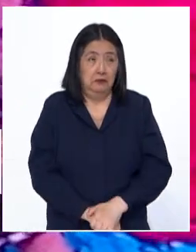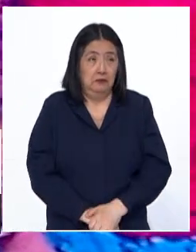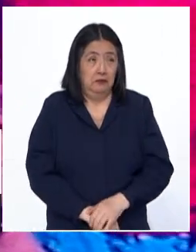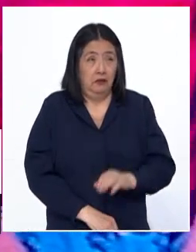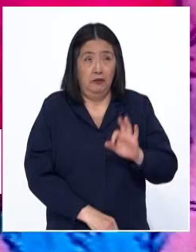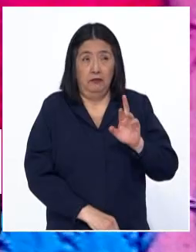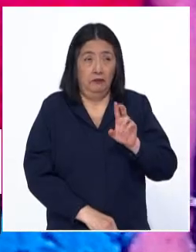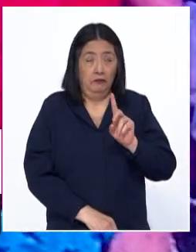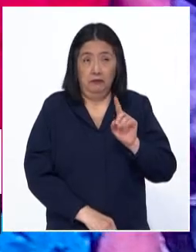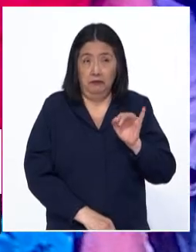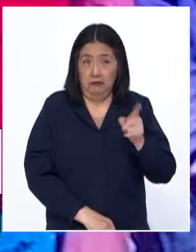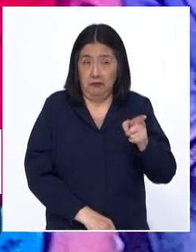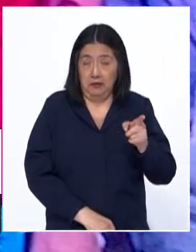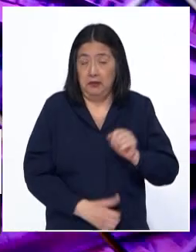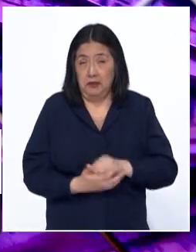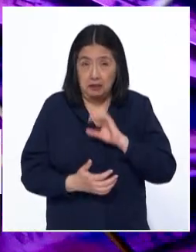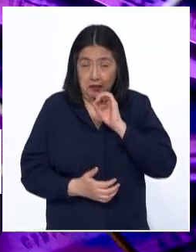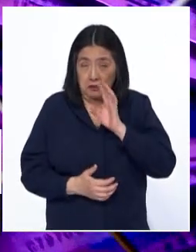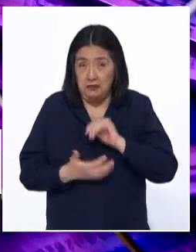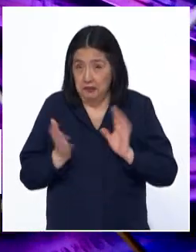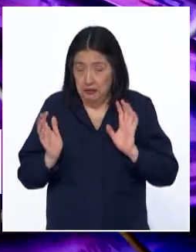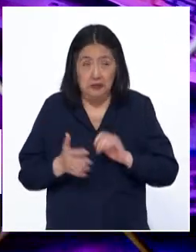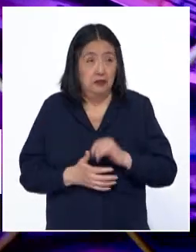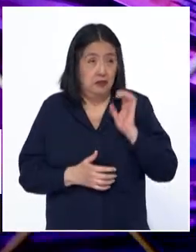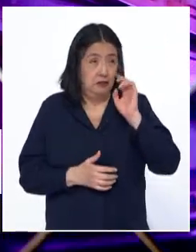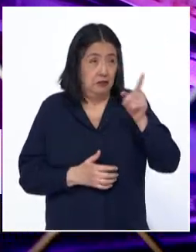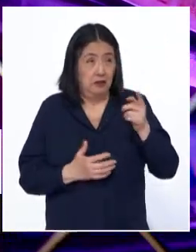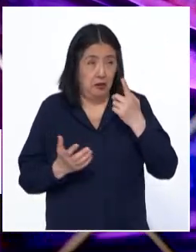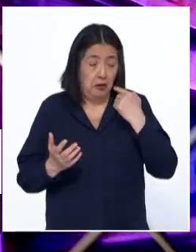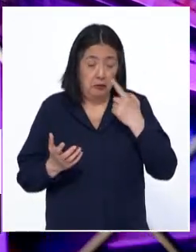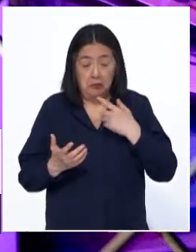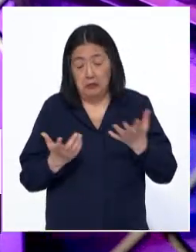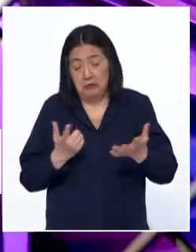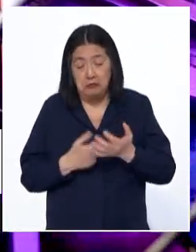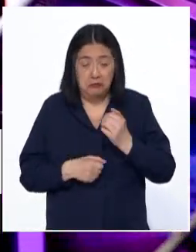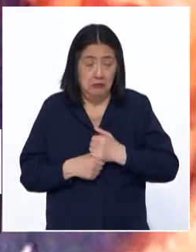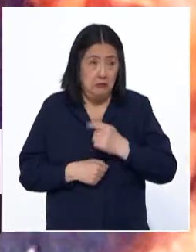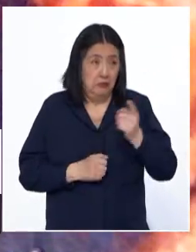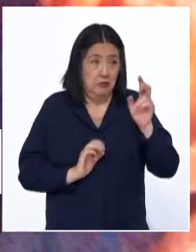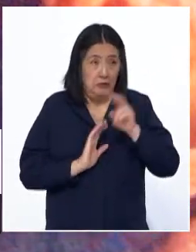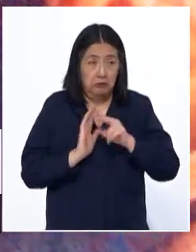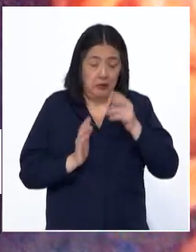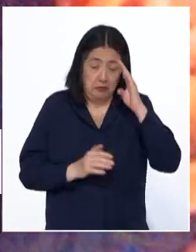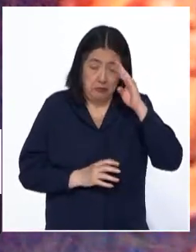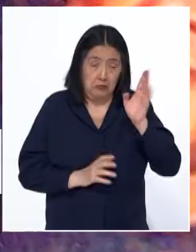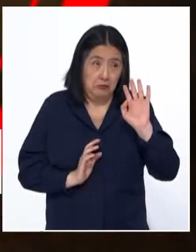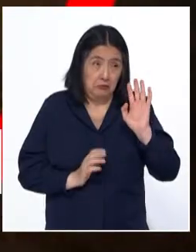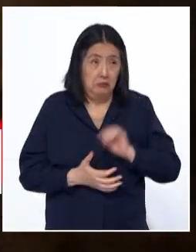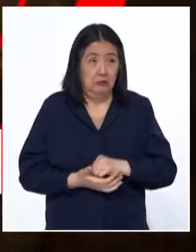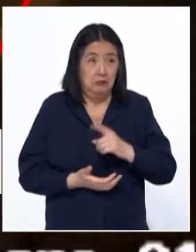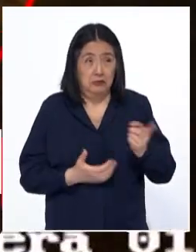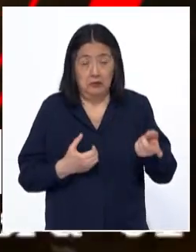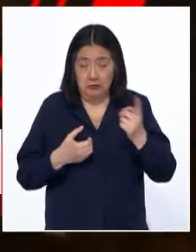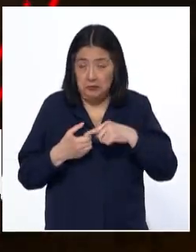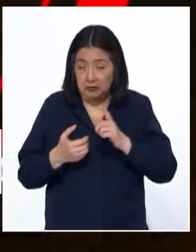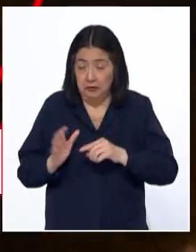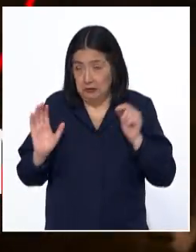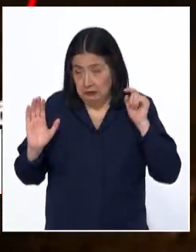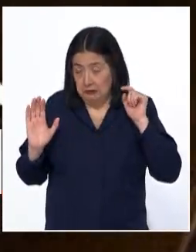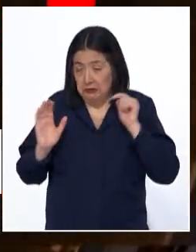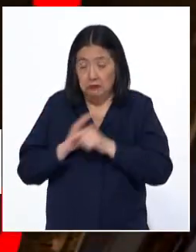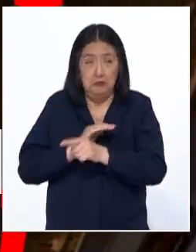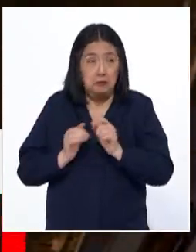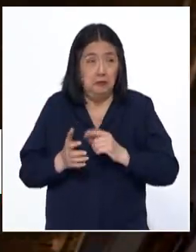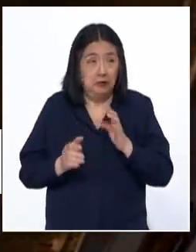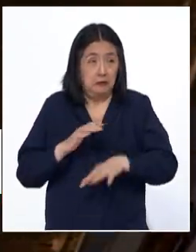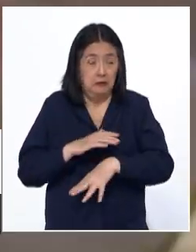Freddy Daniel Toro Acosta, alias El Chivo, es el nombre de este hombre que habla con total confianza en este video policial. Está implicado en un homicidio, sin embargo,